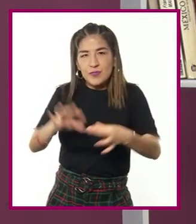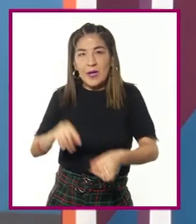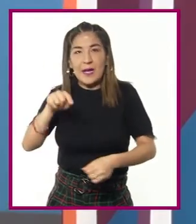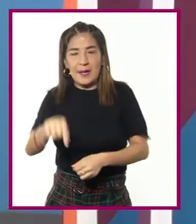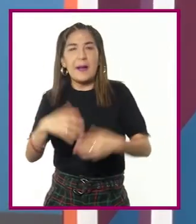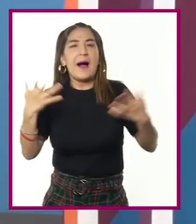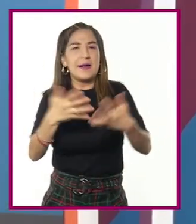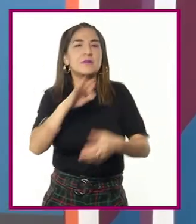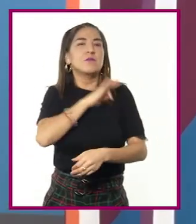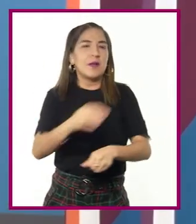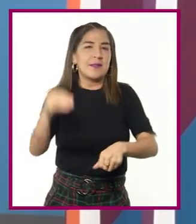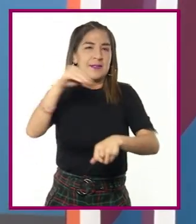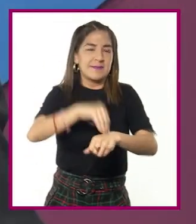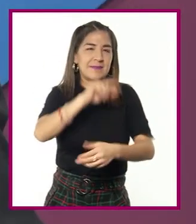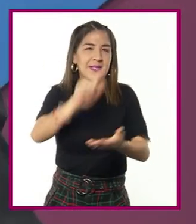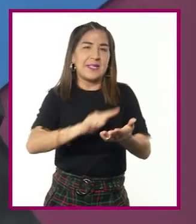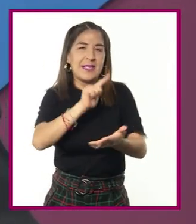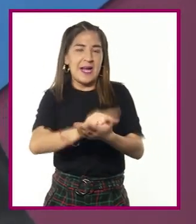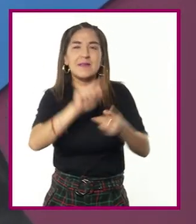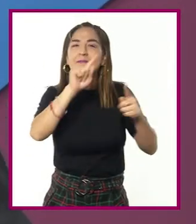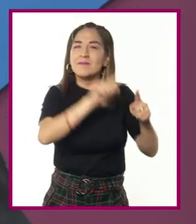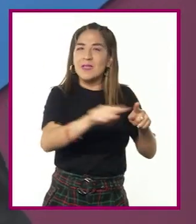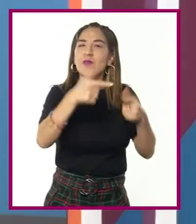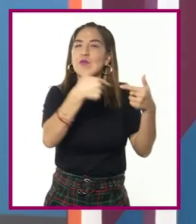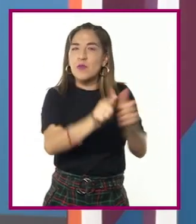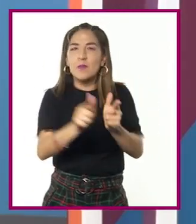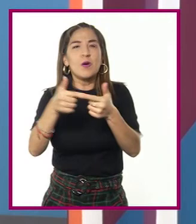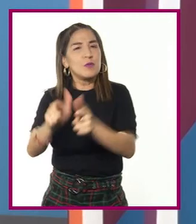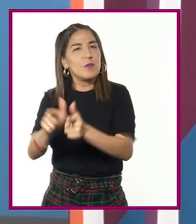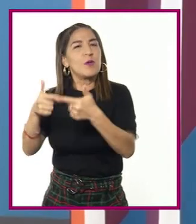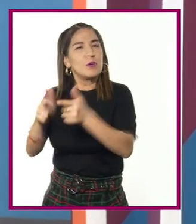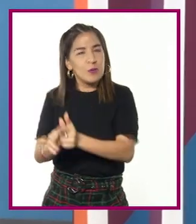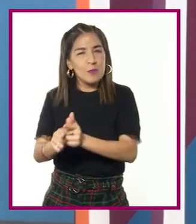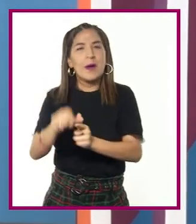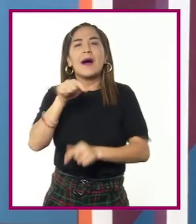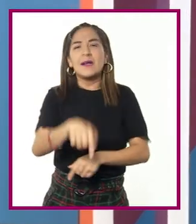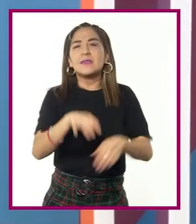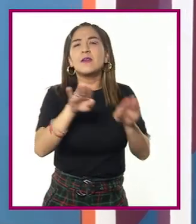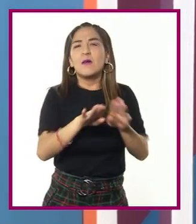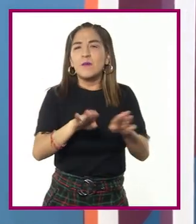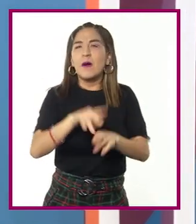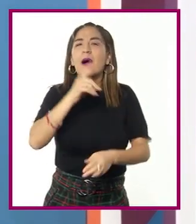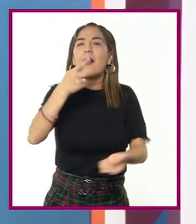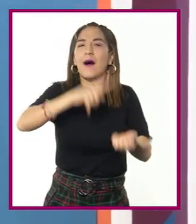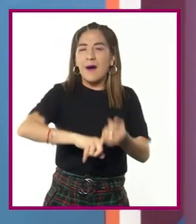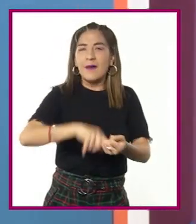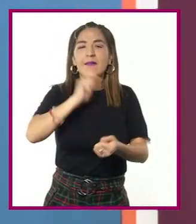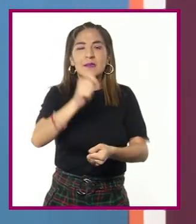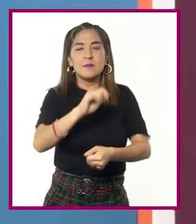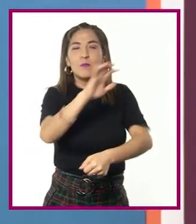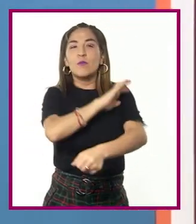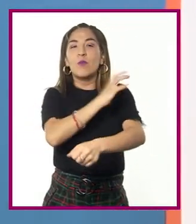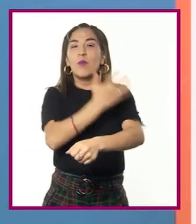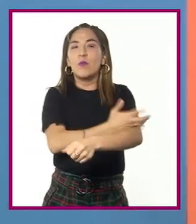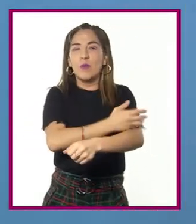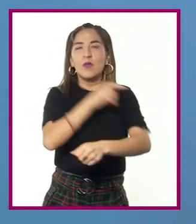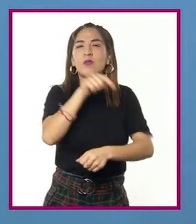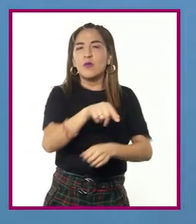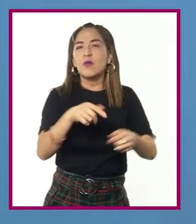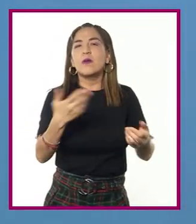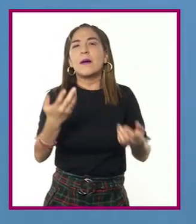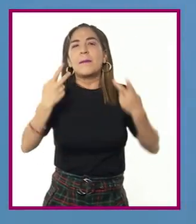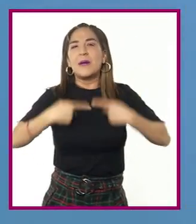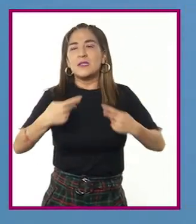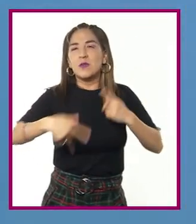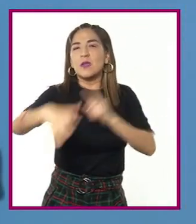aplicación. Buen punto, profesor Mario. Y frente al poder público también se encuentra el poder popular, que implica